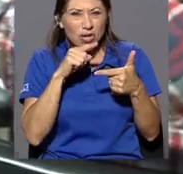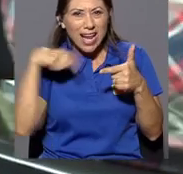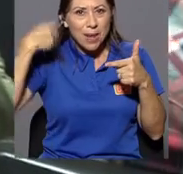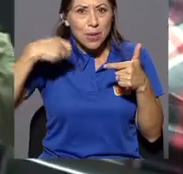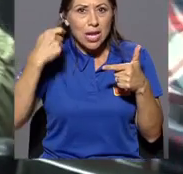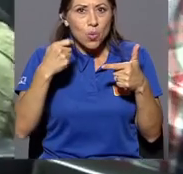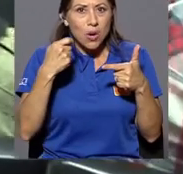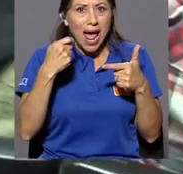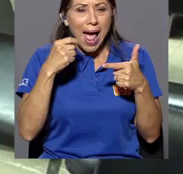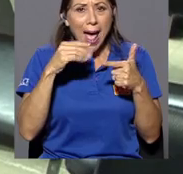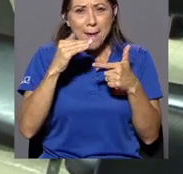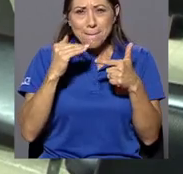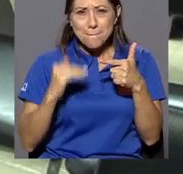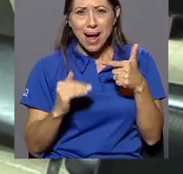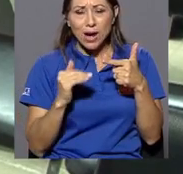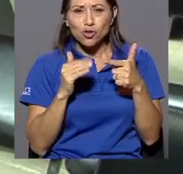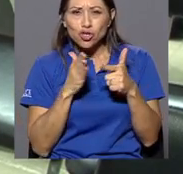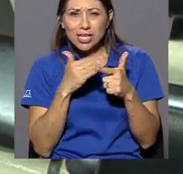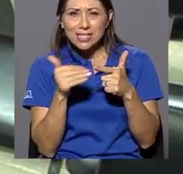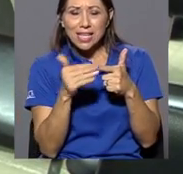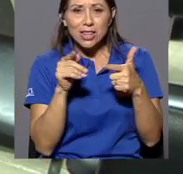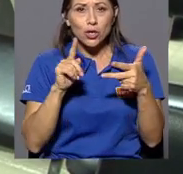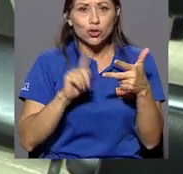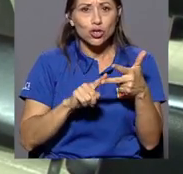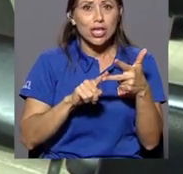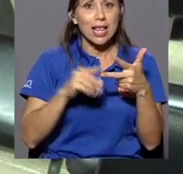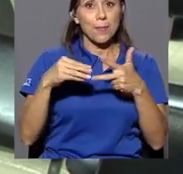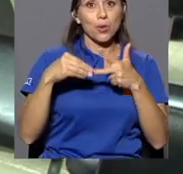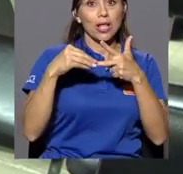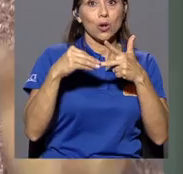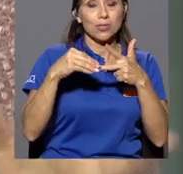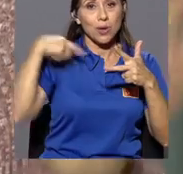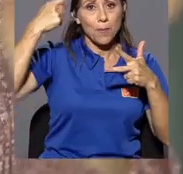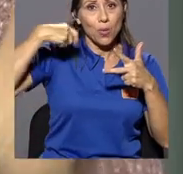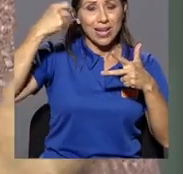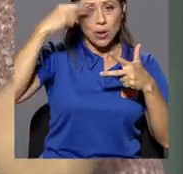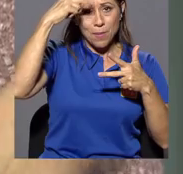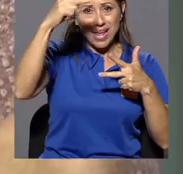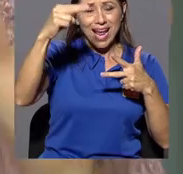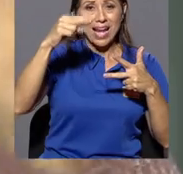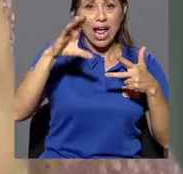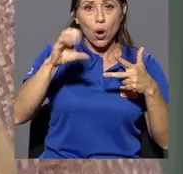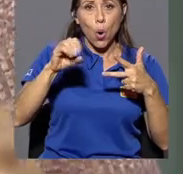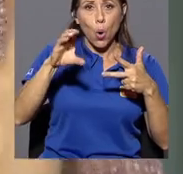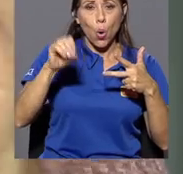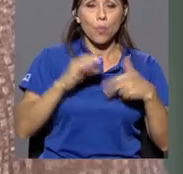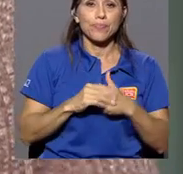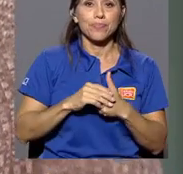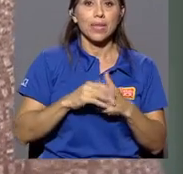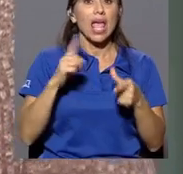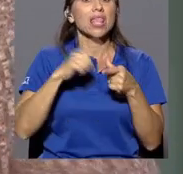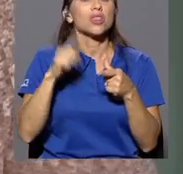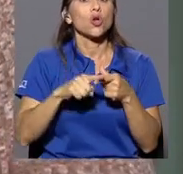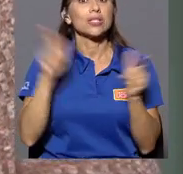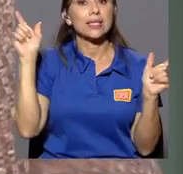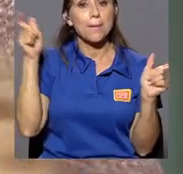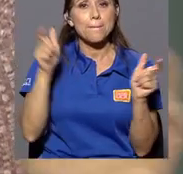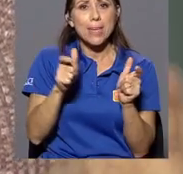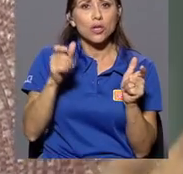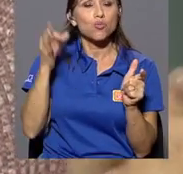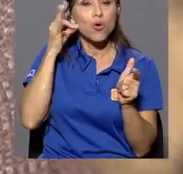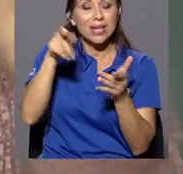protagonismo femenino en la película mexicana Coco. Entonces, en la medida en la que tengamos menos mujeres escribiendo guiones de